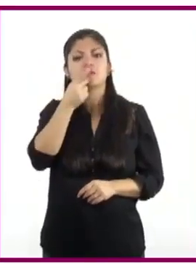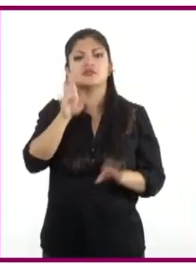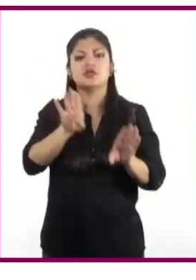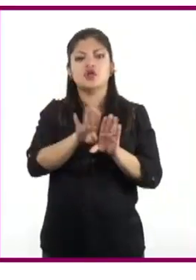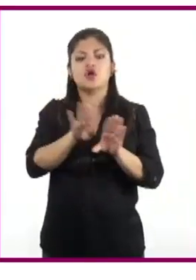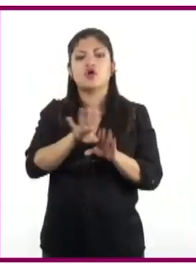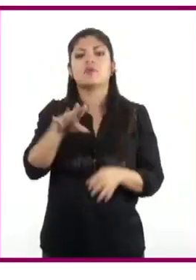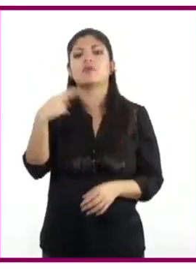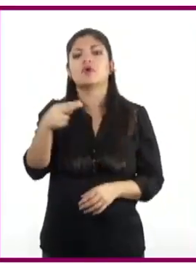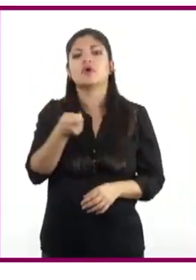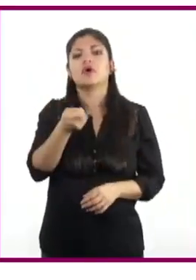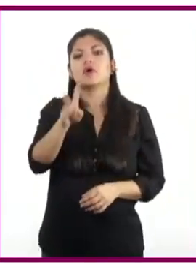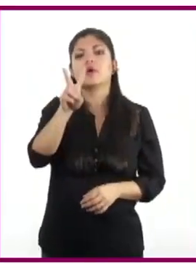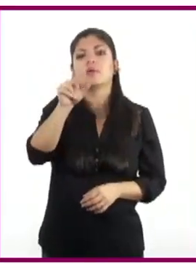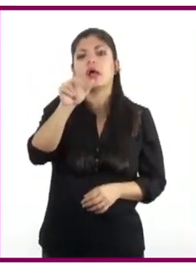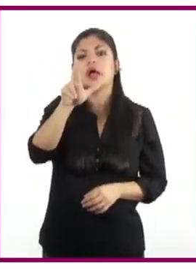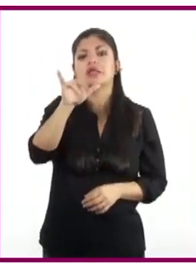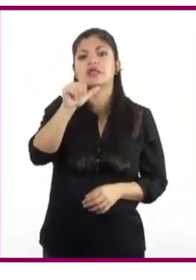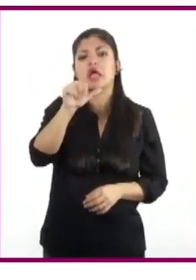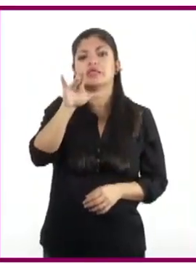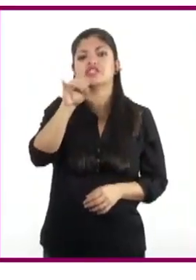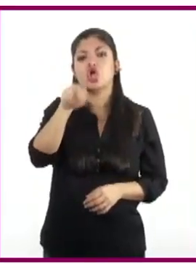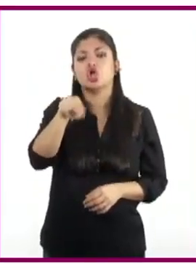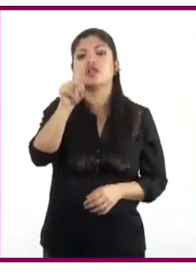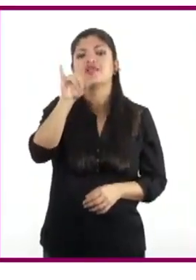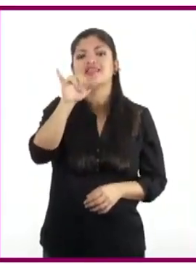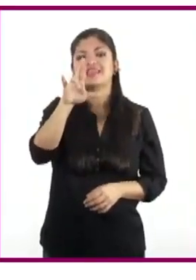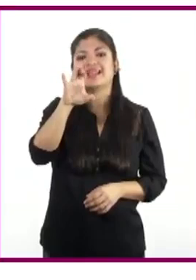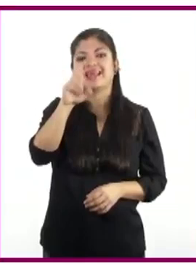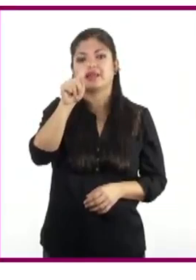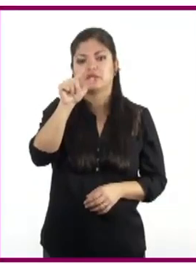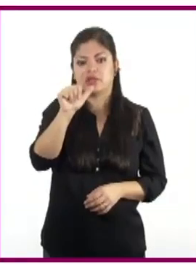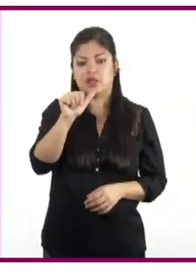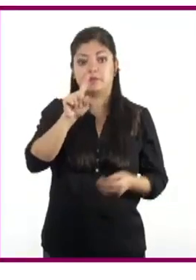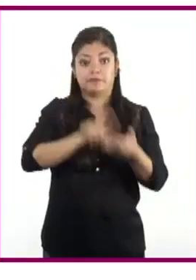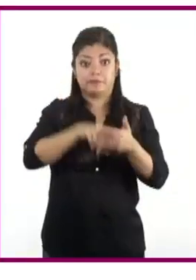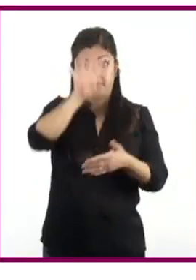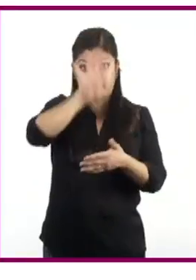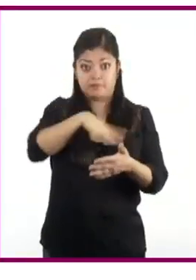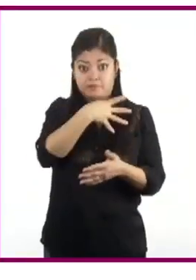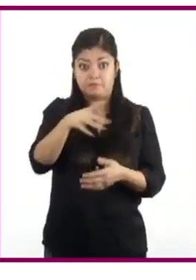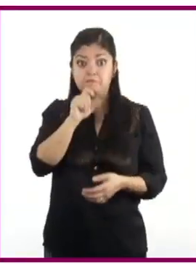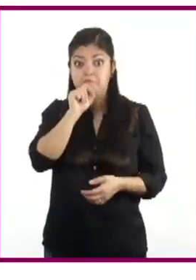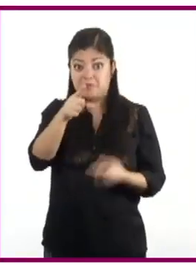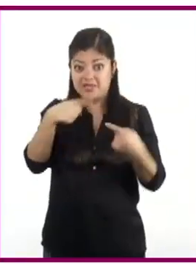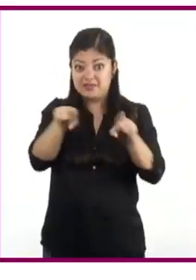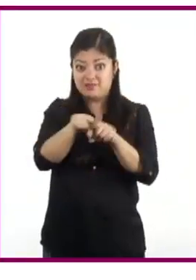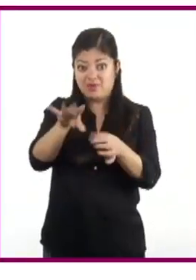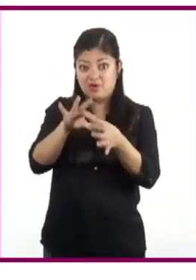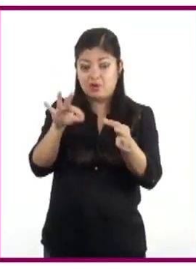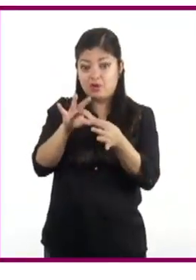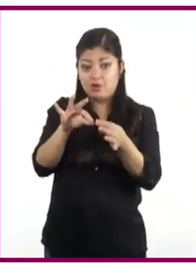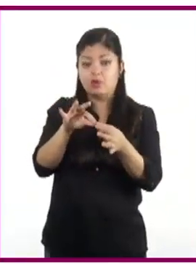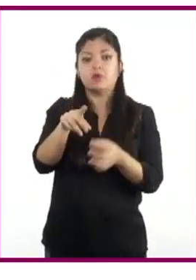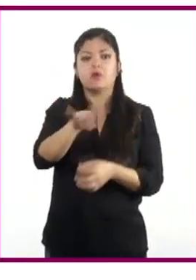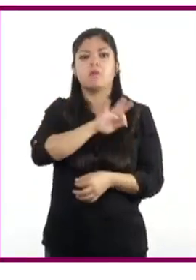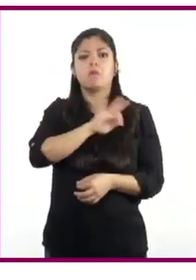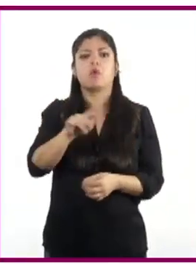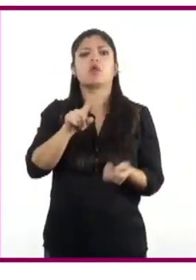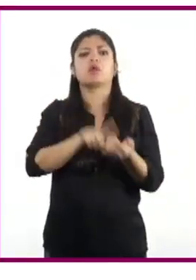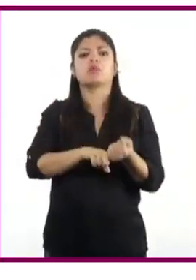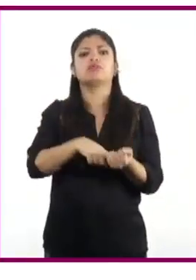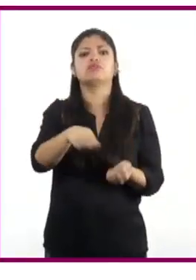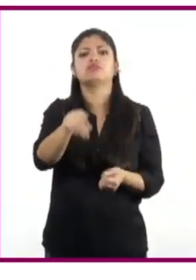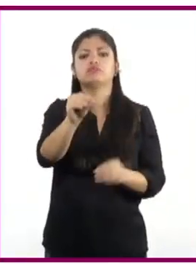de variación directa. Al tener la representación tabular de una variación directa, es posible encontrar la